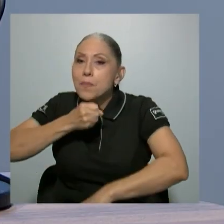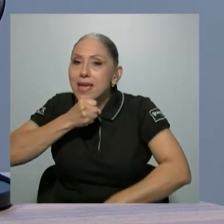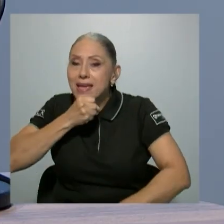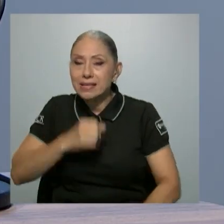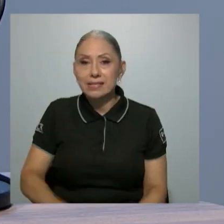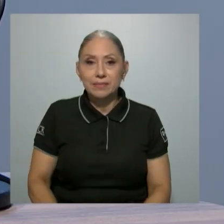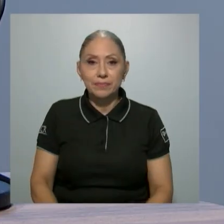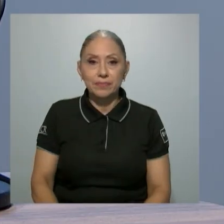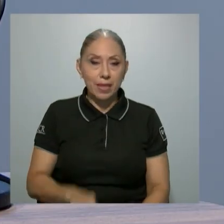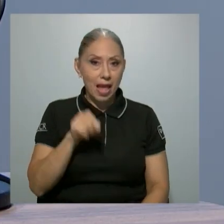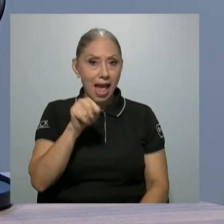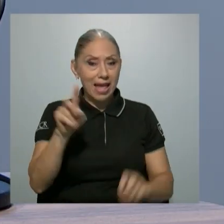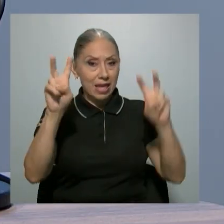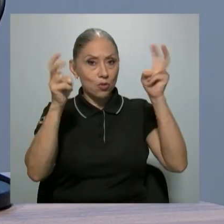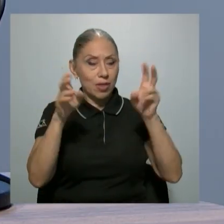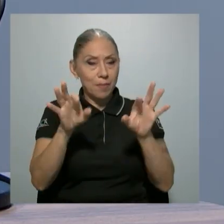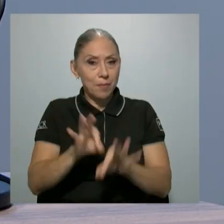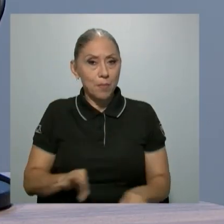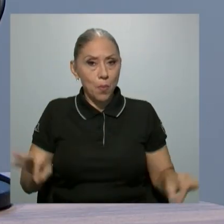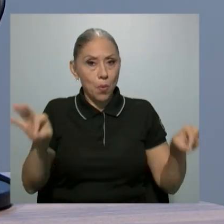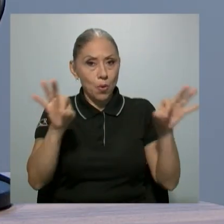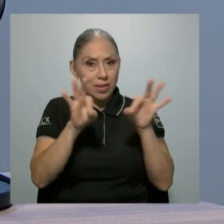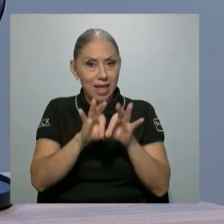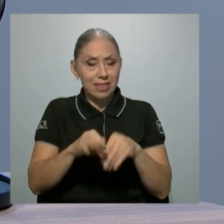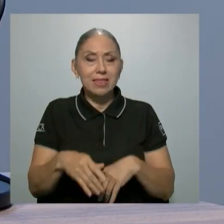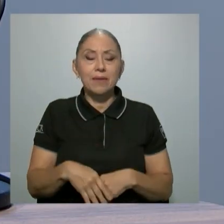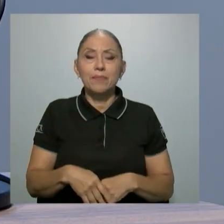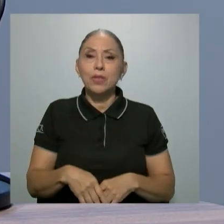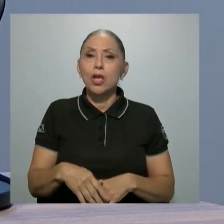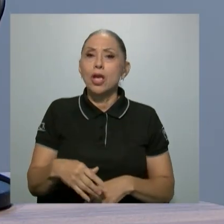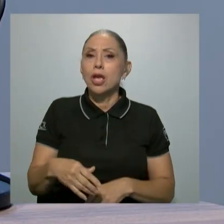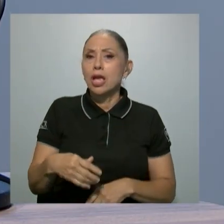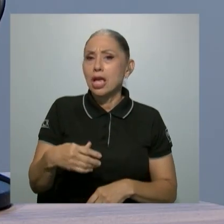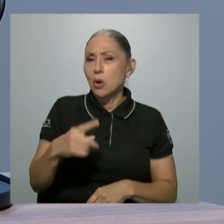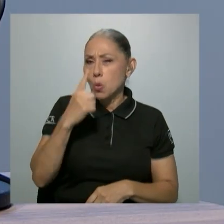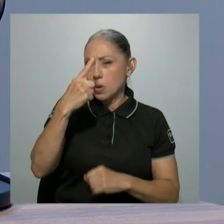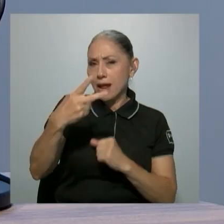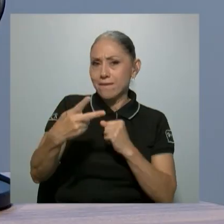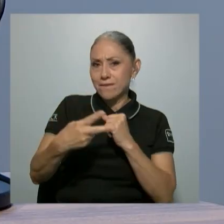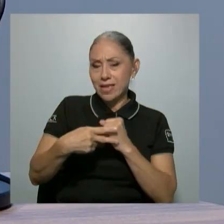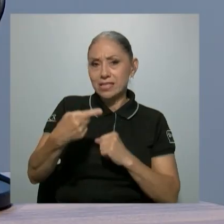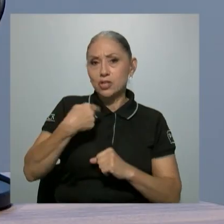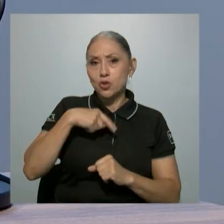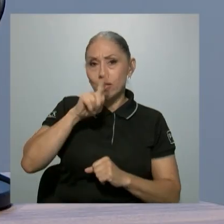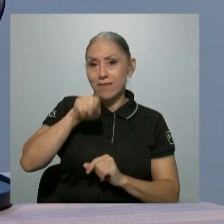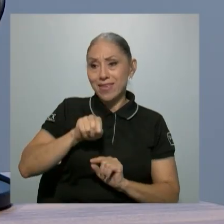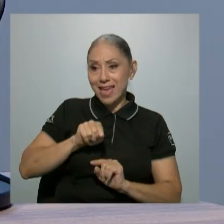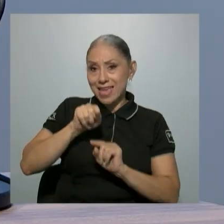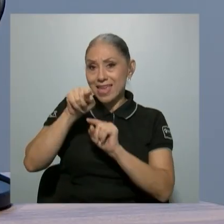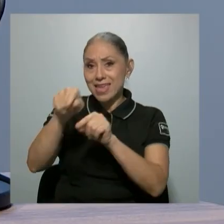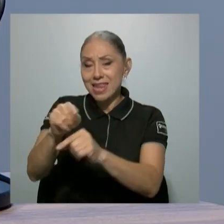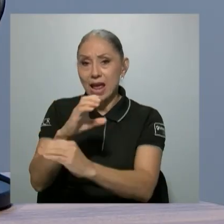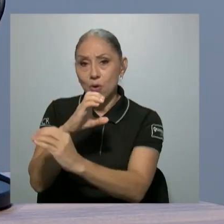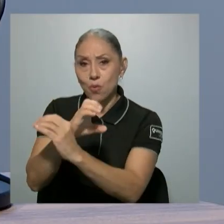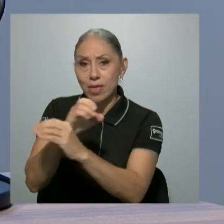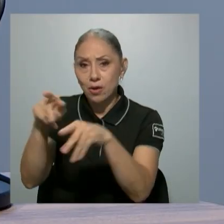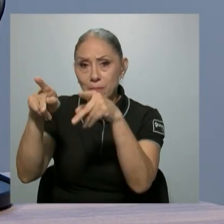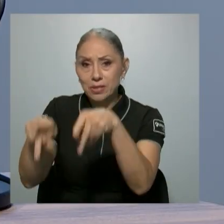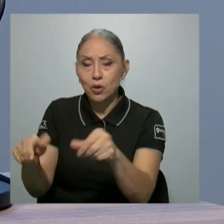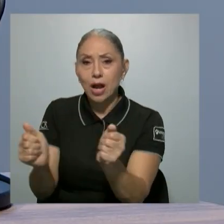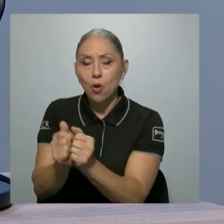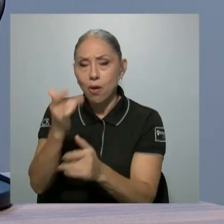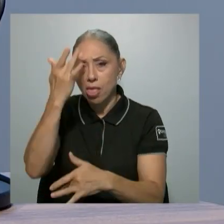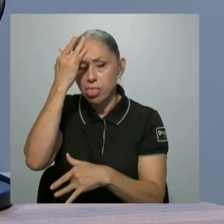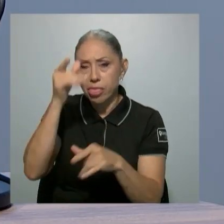Yo tuve una instancia en la que me tocó cuidar a alguien que tenía cáncer, y una de